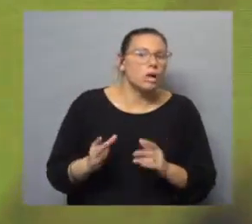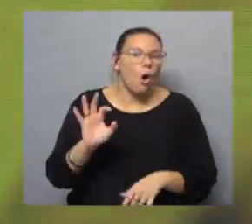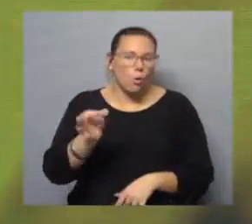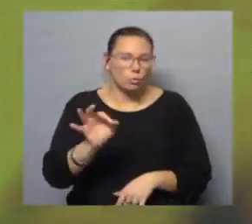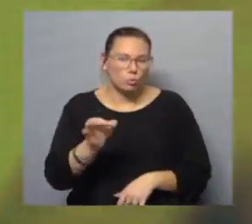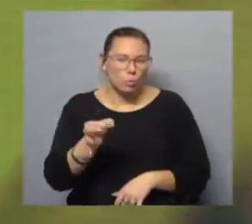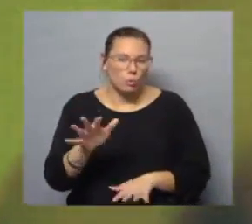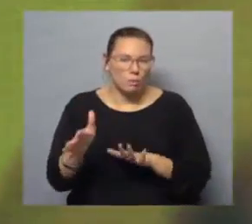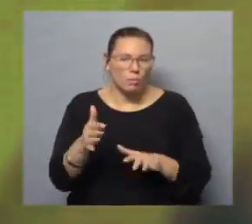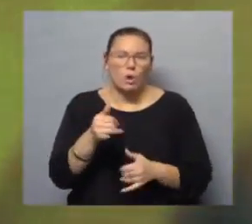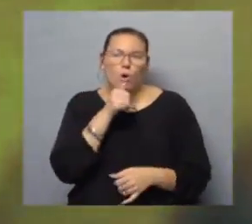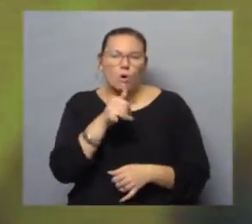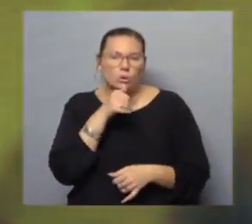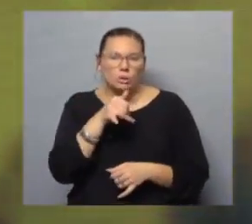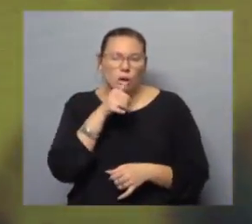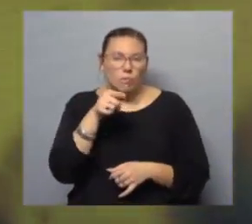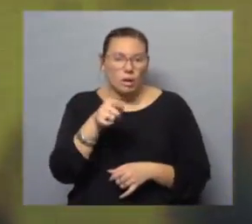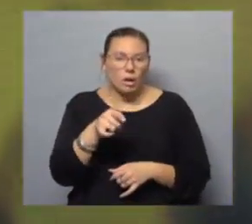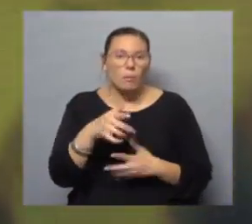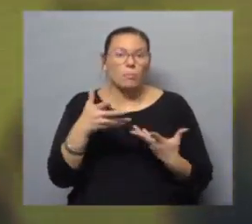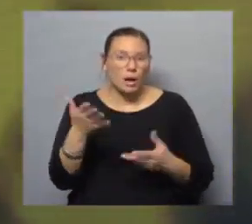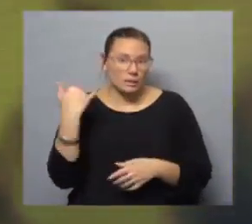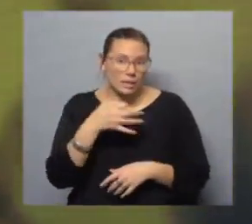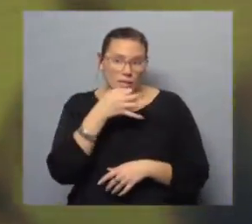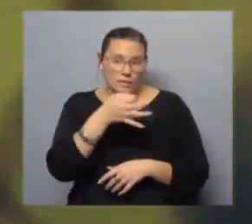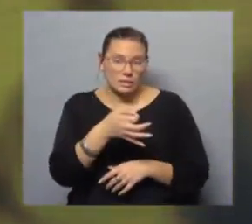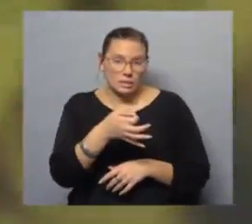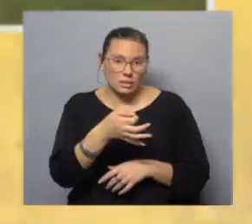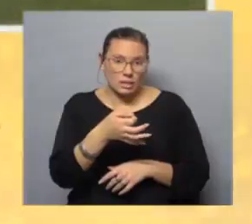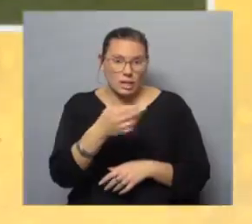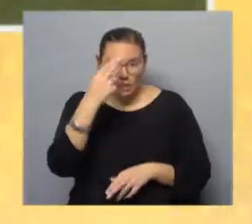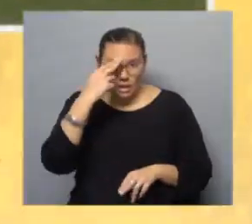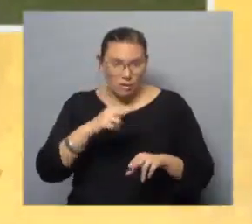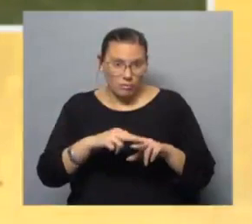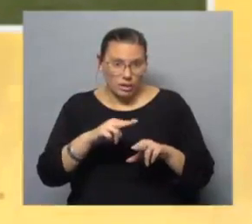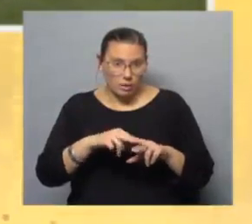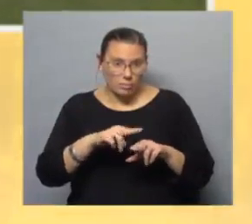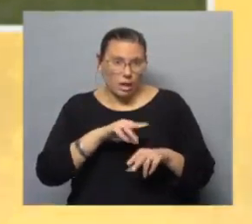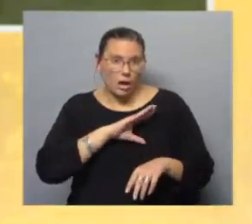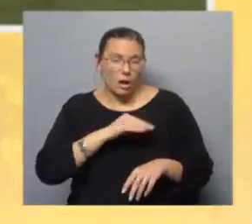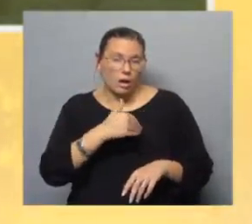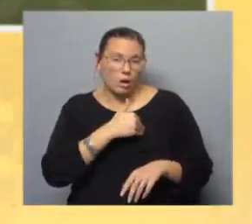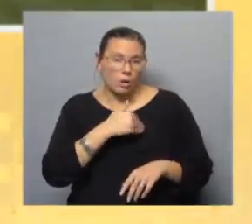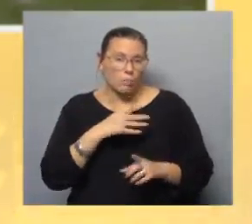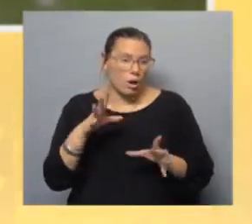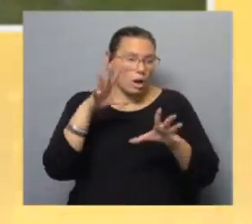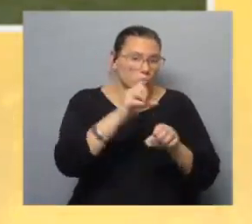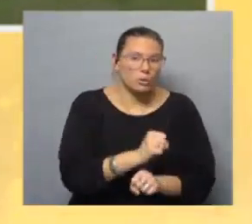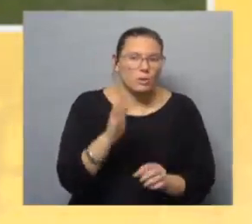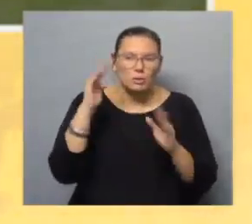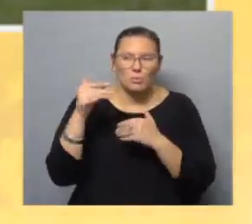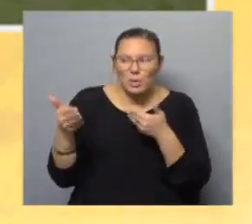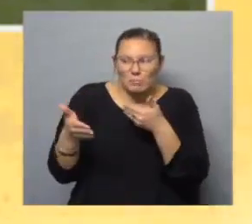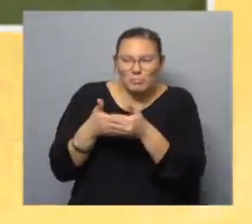octubre. Nos contaba Susana justamente que, bueno, por esto que les decía del síndrome de miopatía por captura, no se pueden